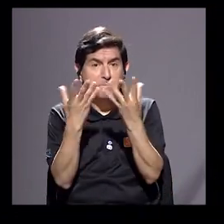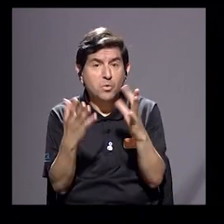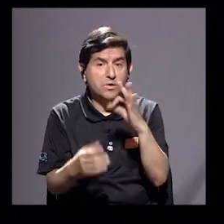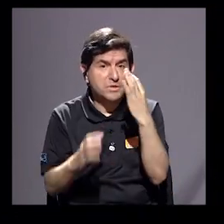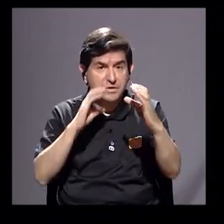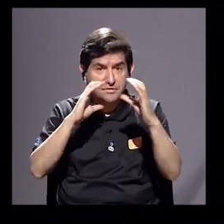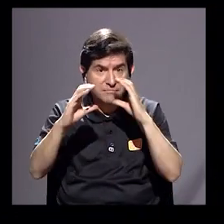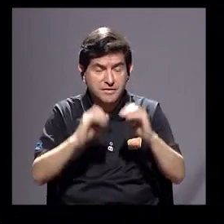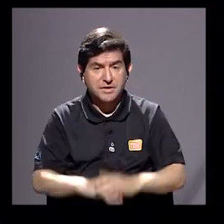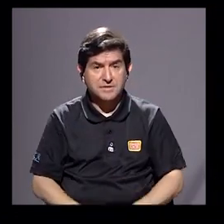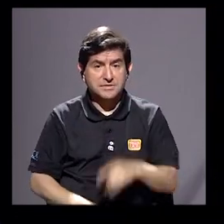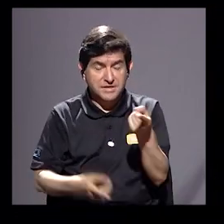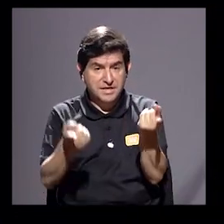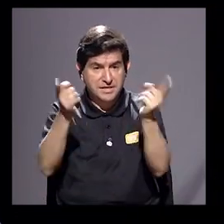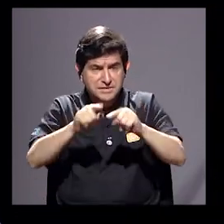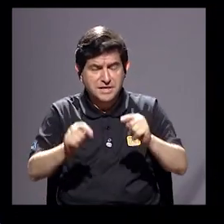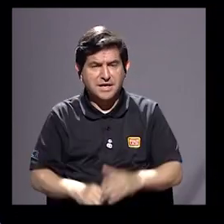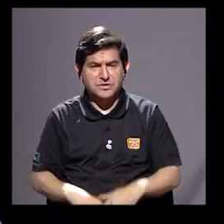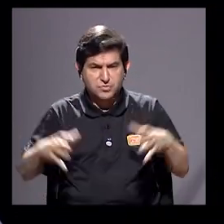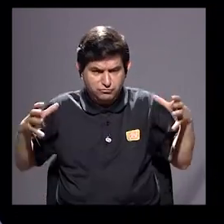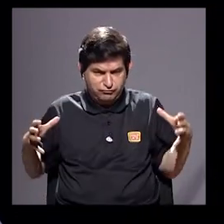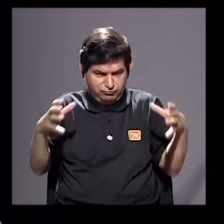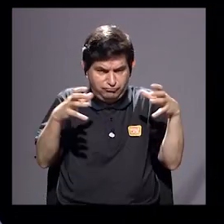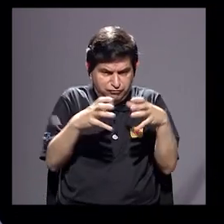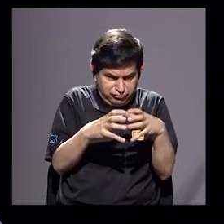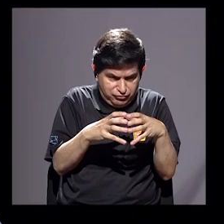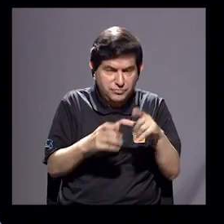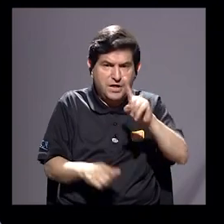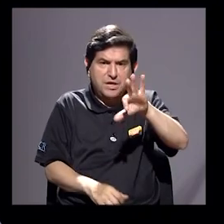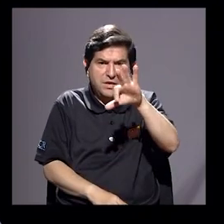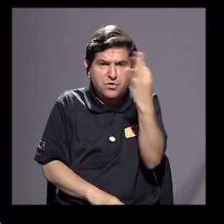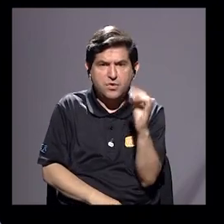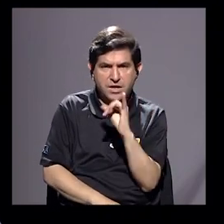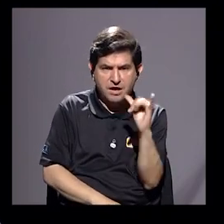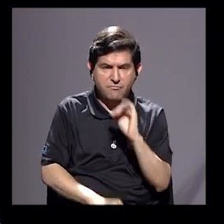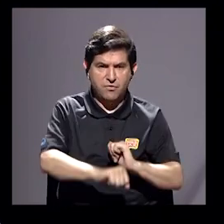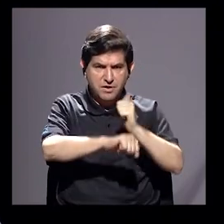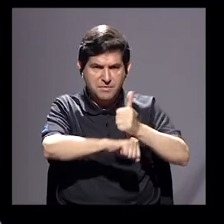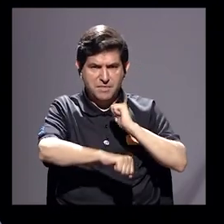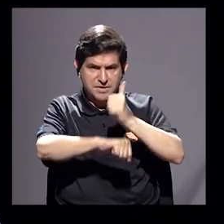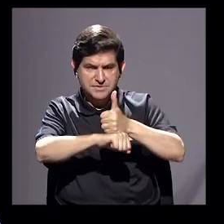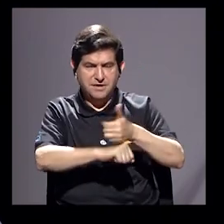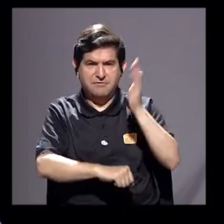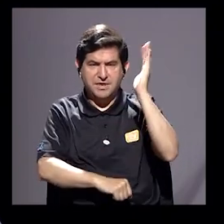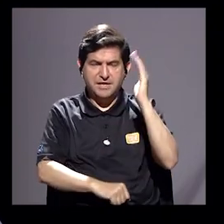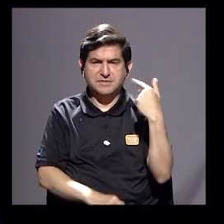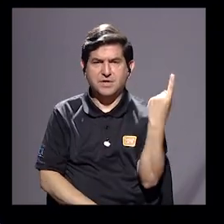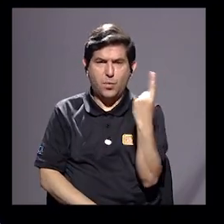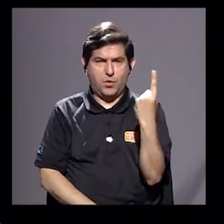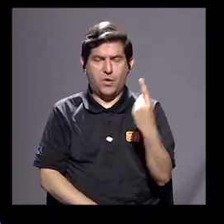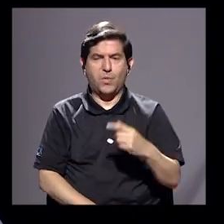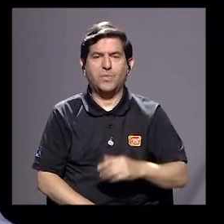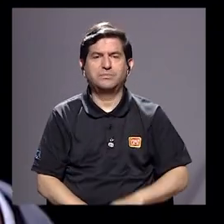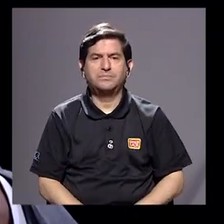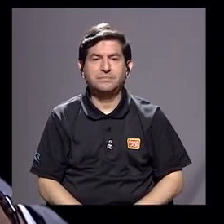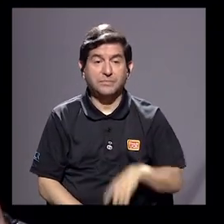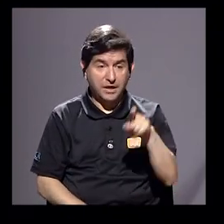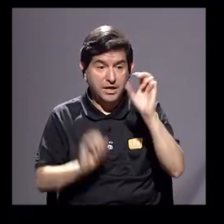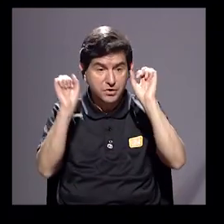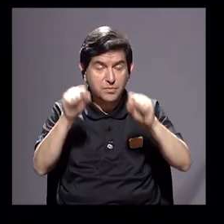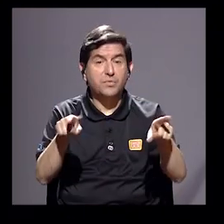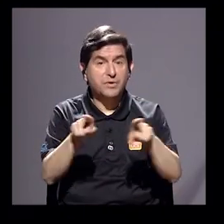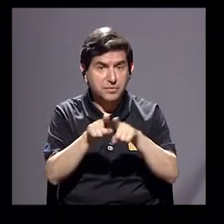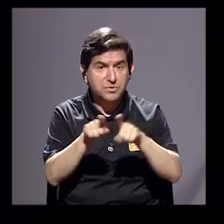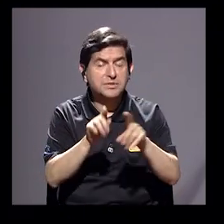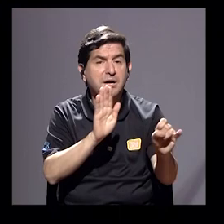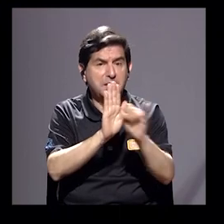medios en este caso que conglomeran y que de algún modo también establecen discursos únicos y eso lo podemos tener